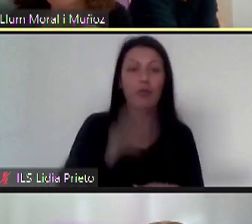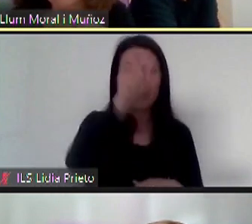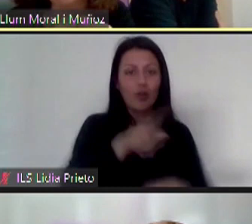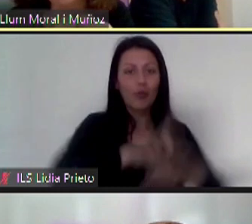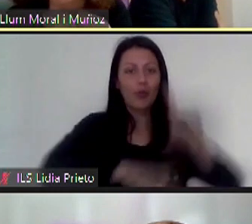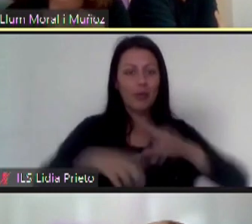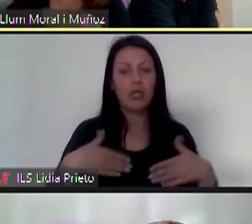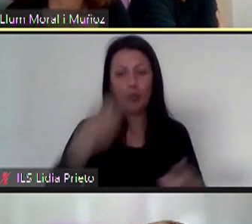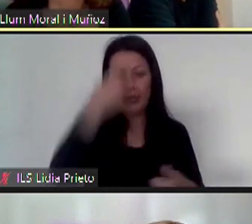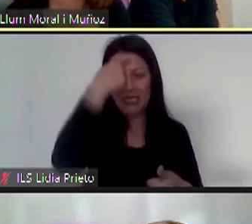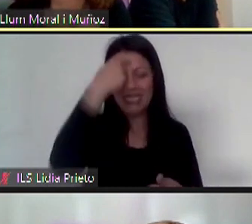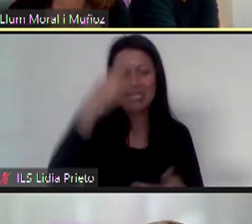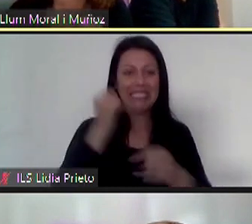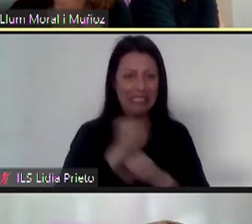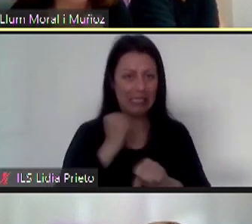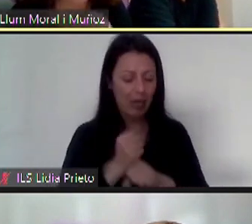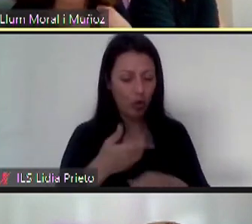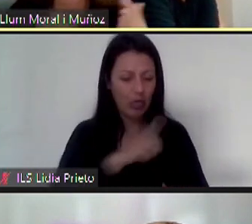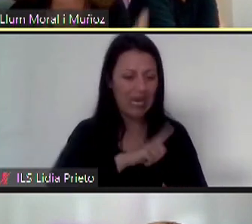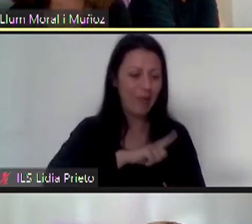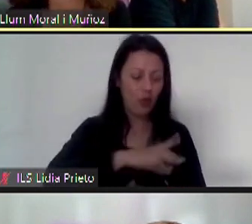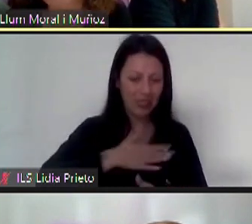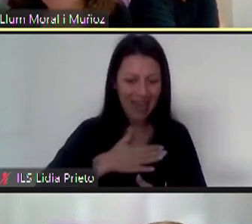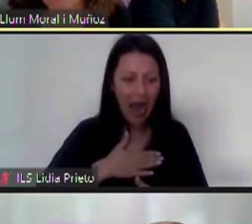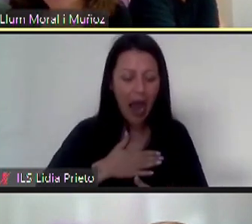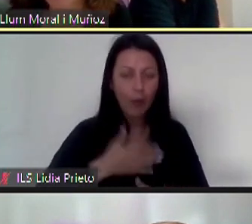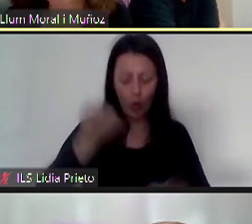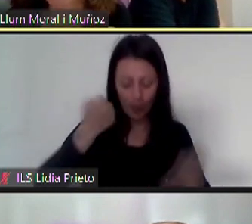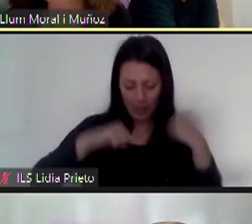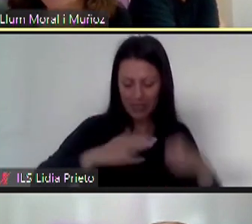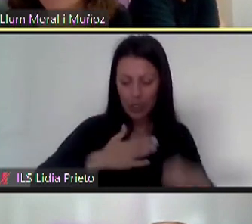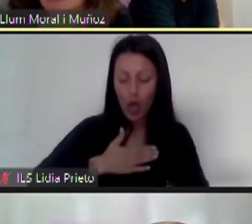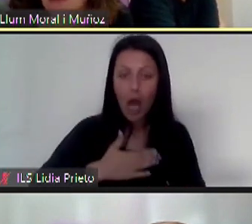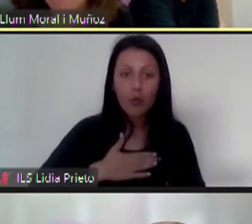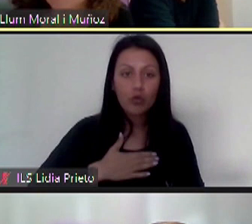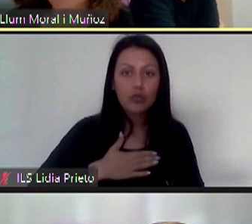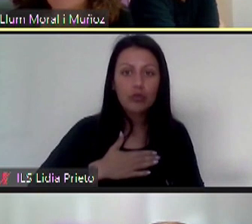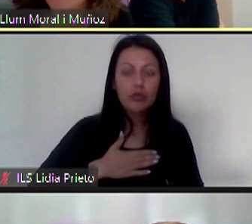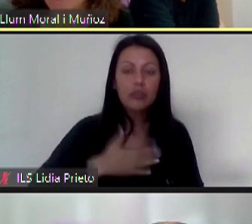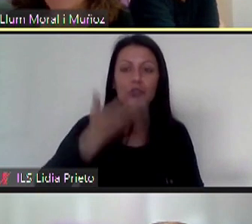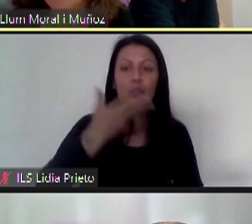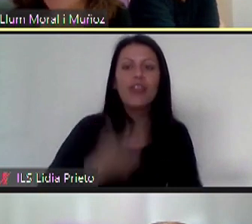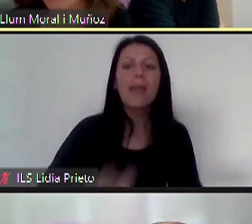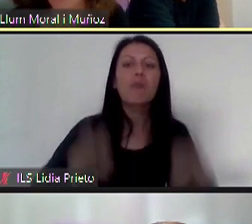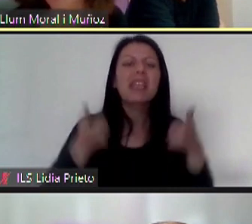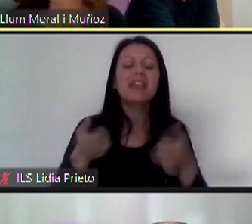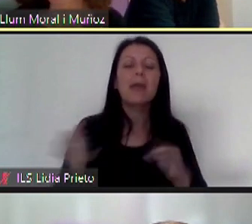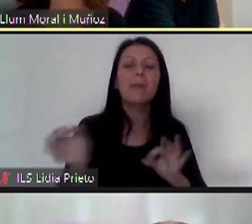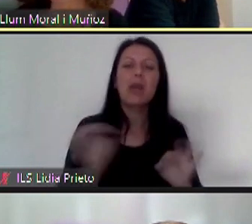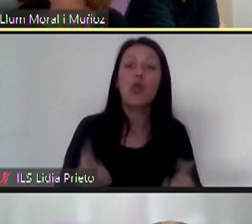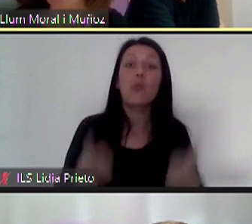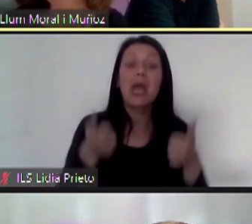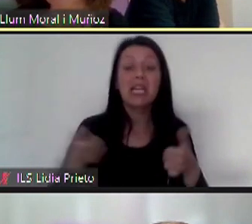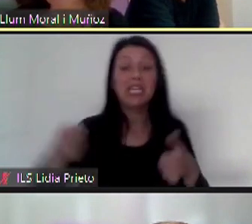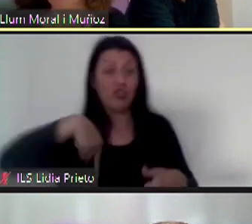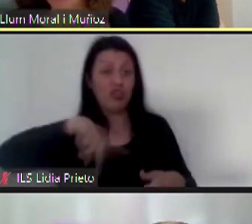emociones. Es que en pandemia nos hemos dado cuenta de que el colectivo en el que trabajamos se conocía más y estaba más preparado que nosotros que vamos